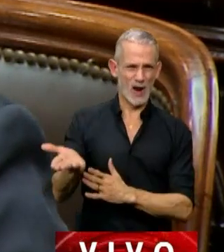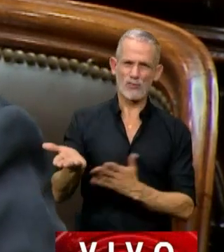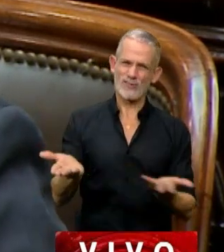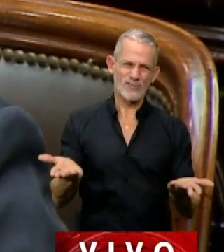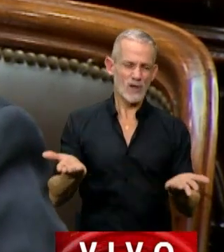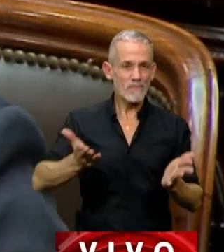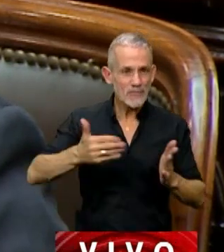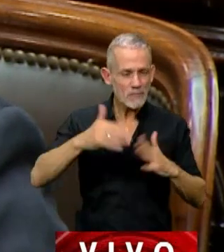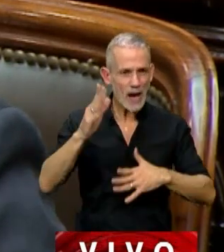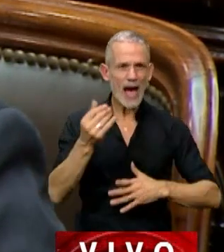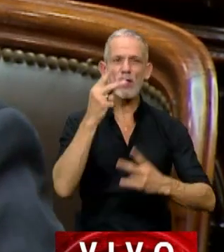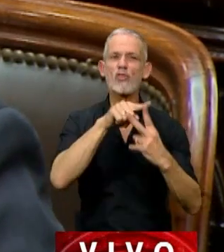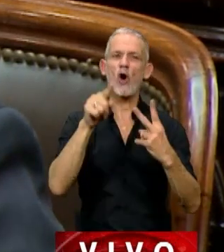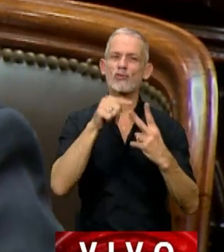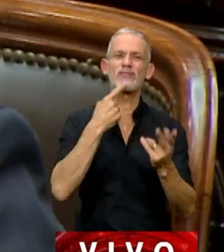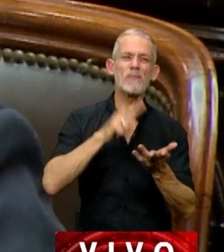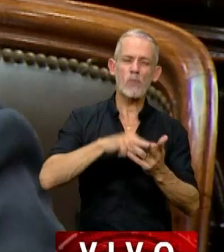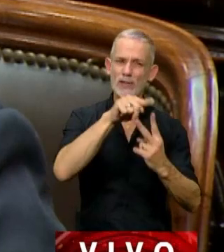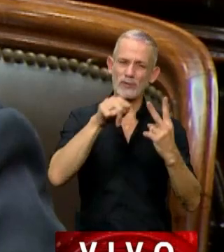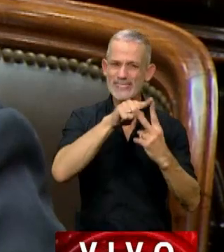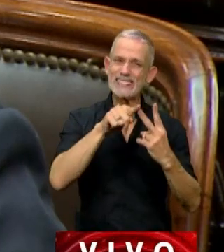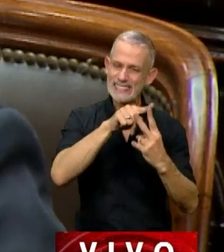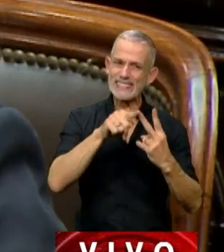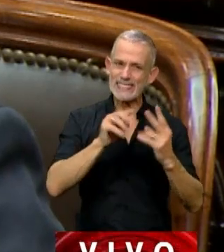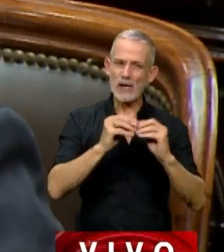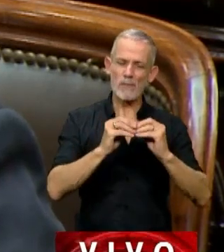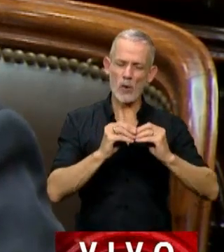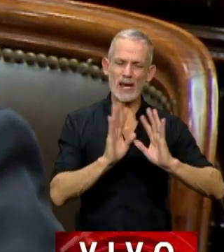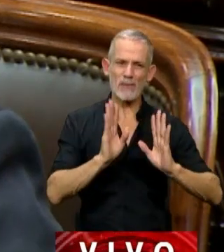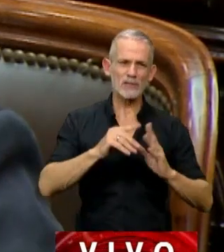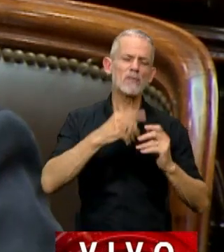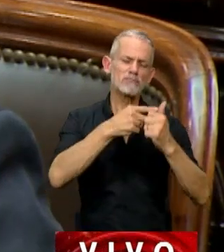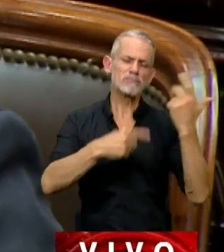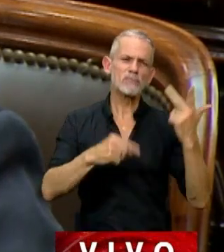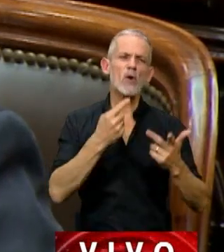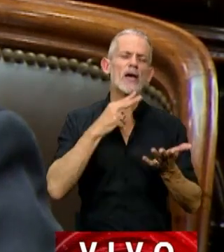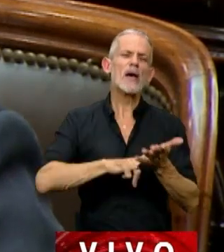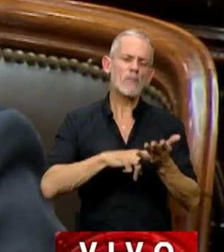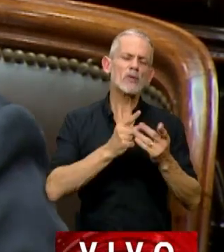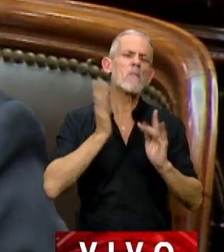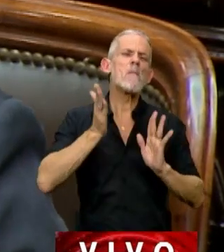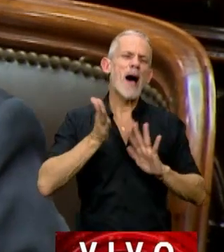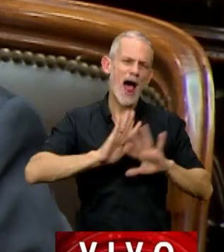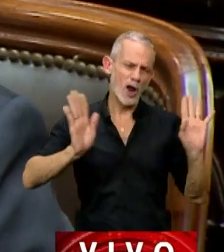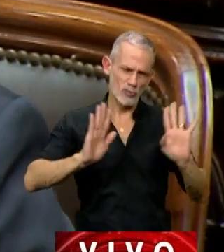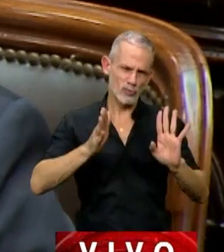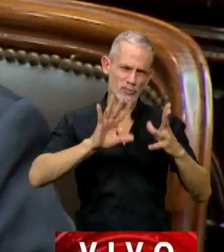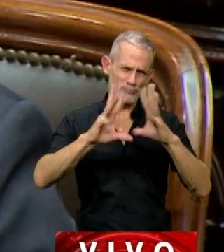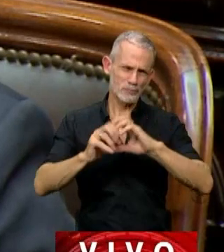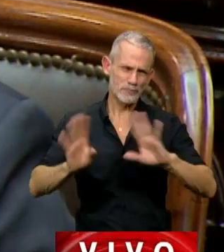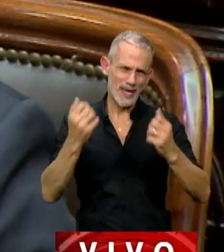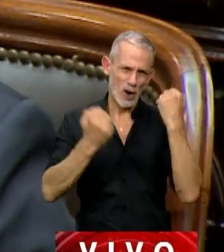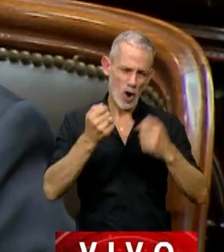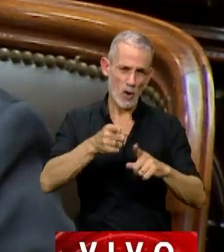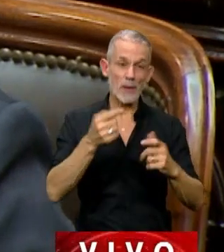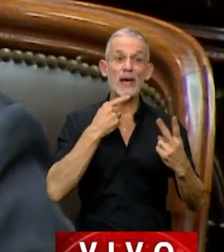En particular hay dos impuestos que tienen problemas acá. Muchos son, como dije anteriormente, malos, pero acá particularmente